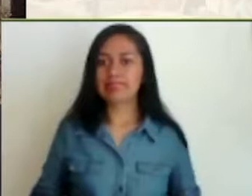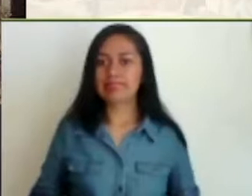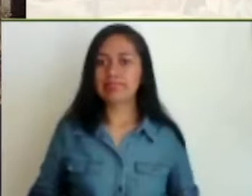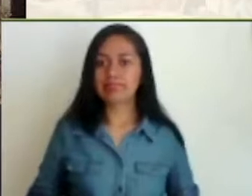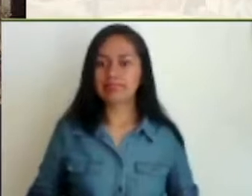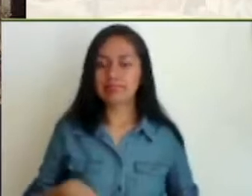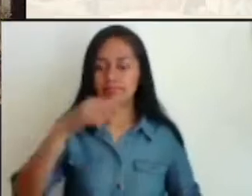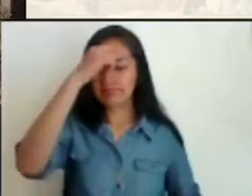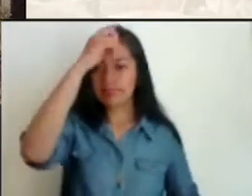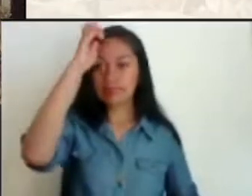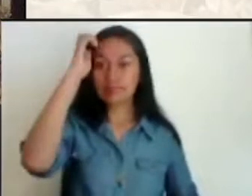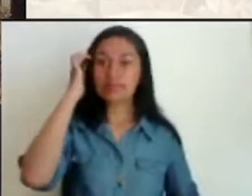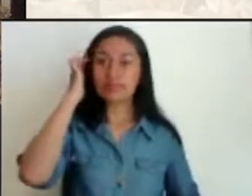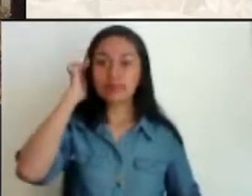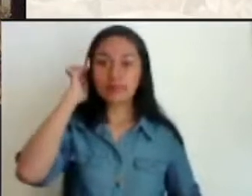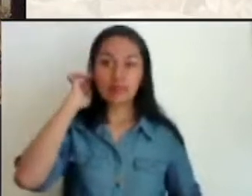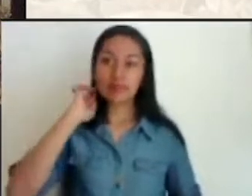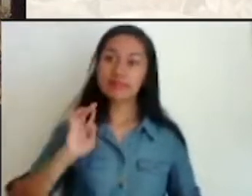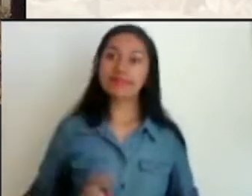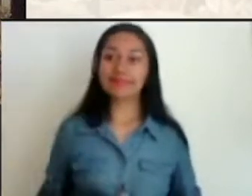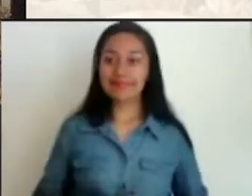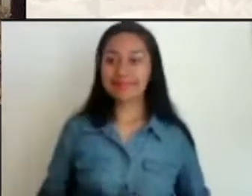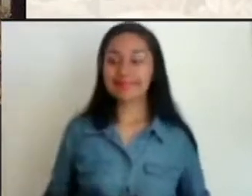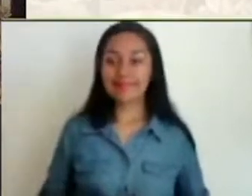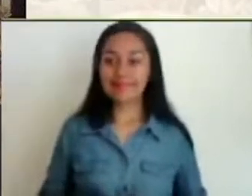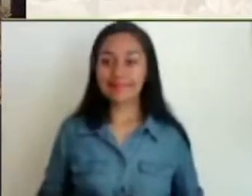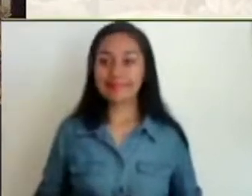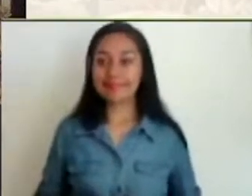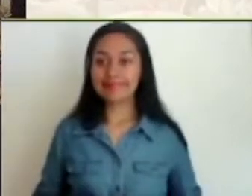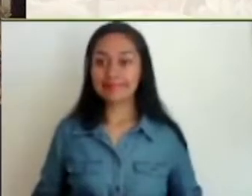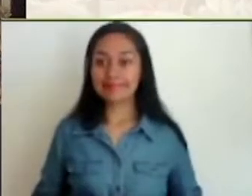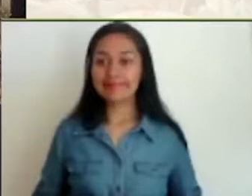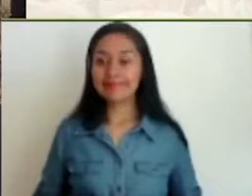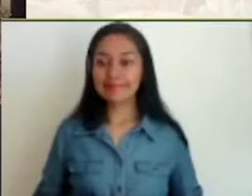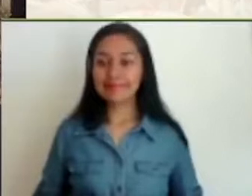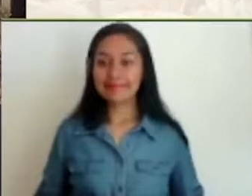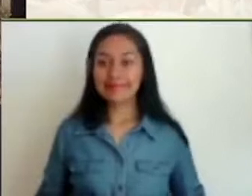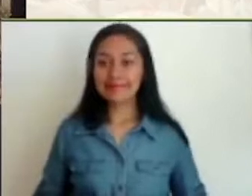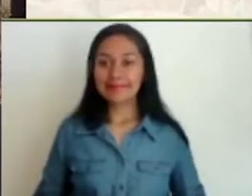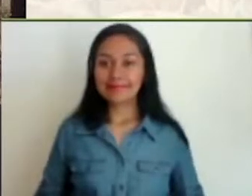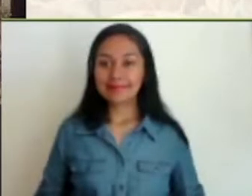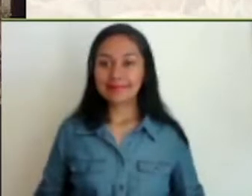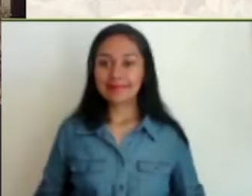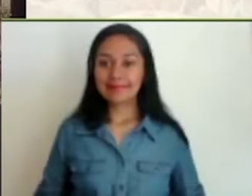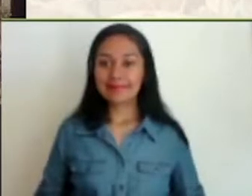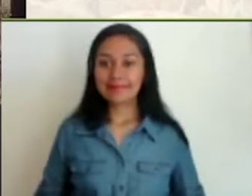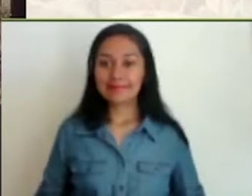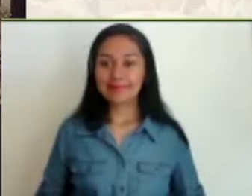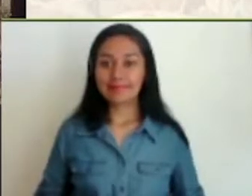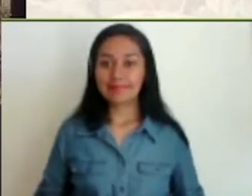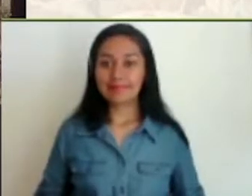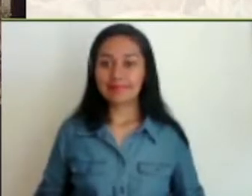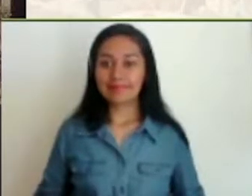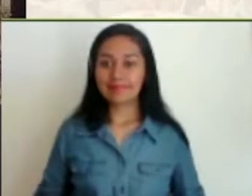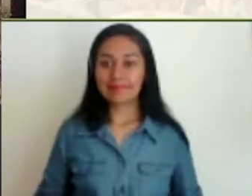terapia efficace, il provvedimento principale che veniva attuato in caso di epidemia consisteva nelle misure